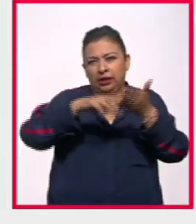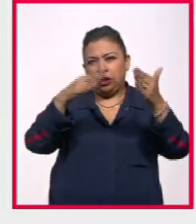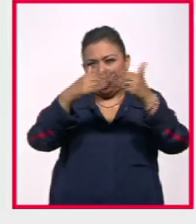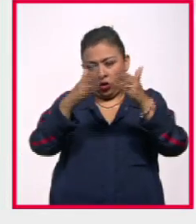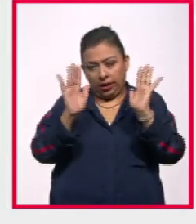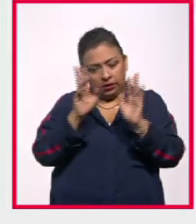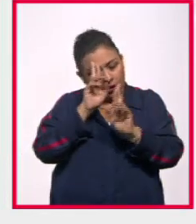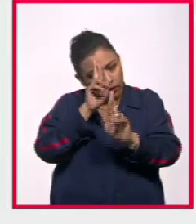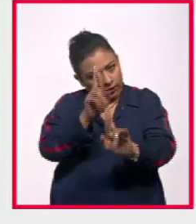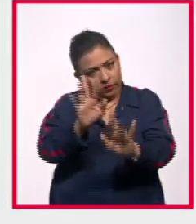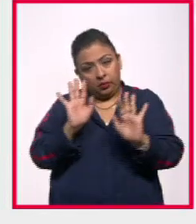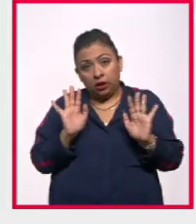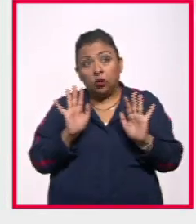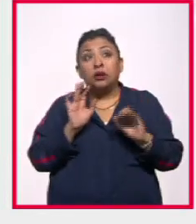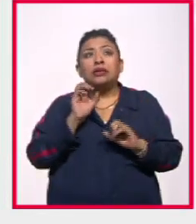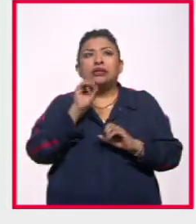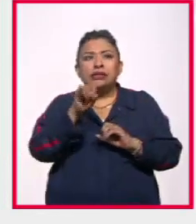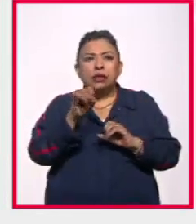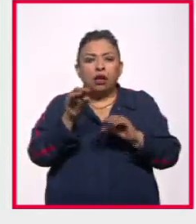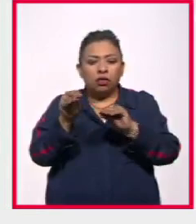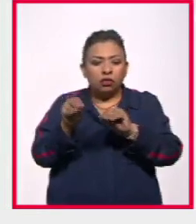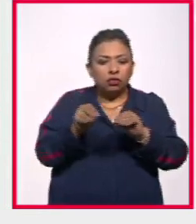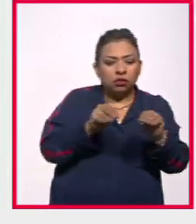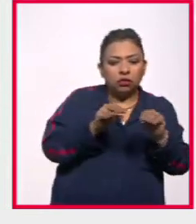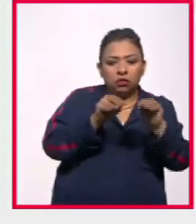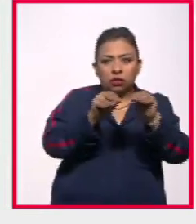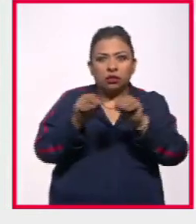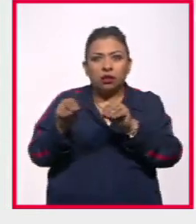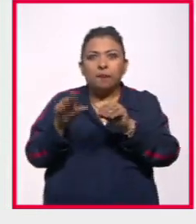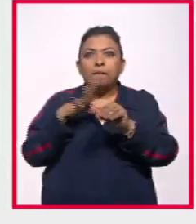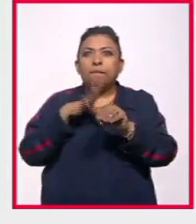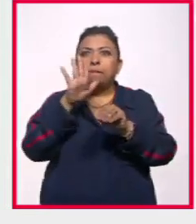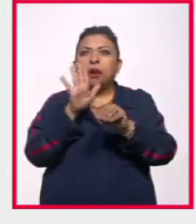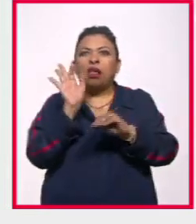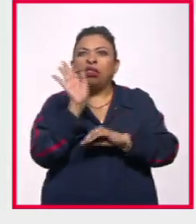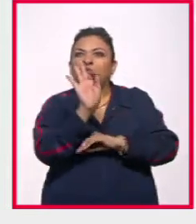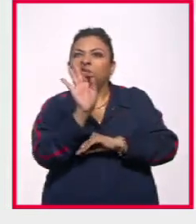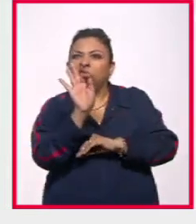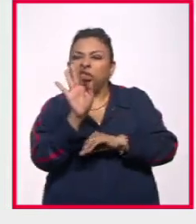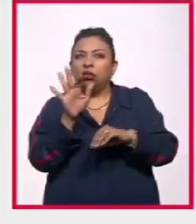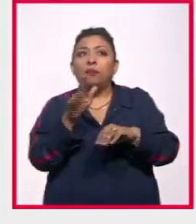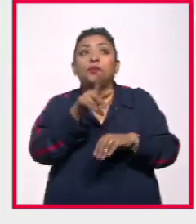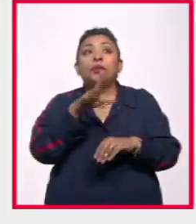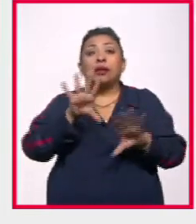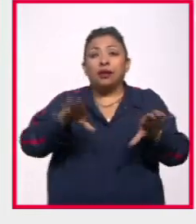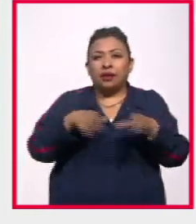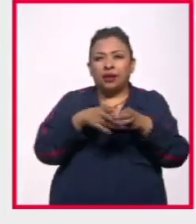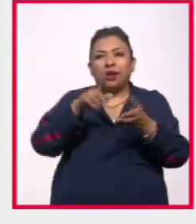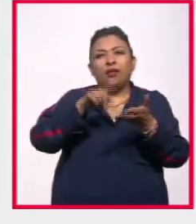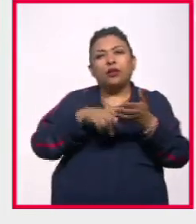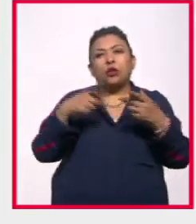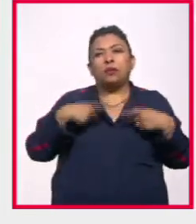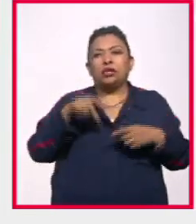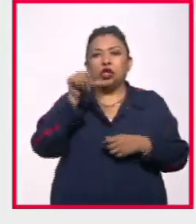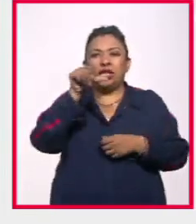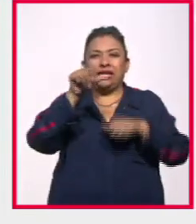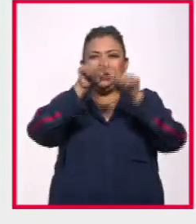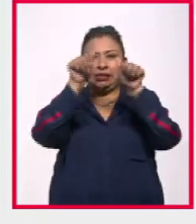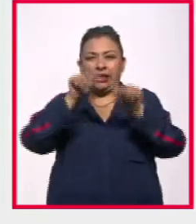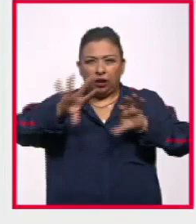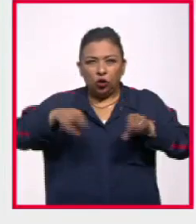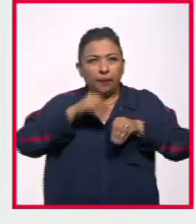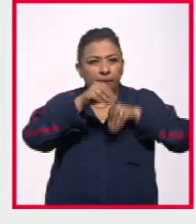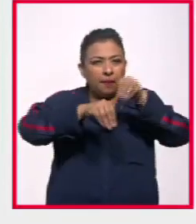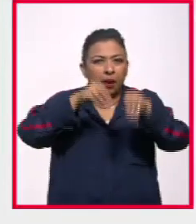of course, removing things is a provocation. La instalación está conformada por el trabajo de 16 artistas, un total